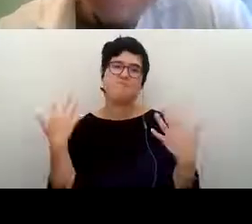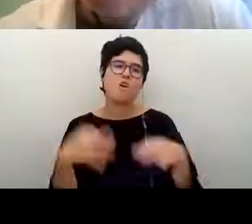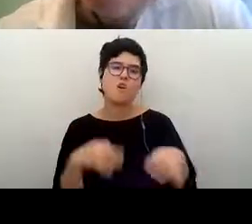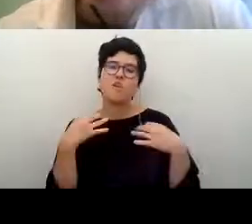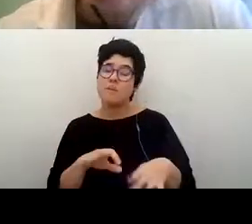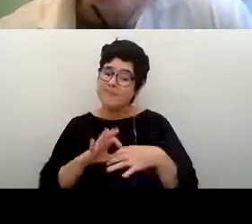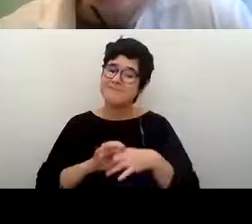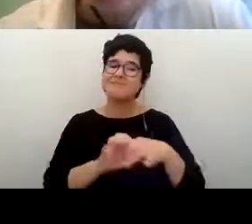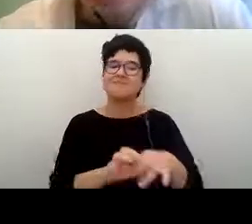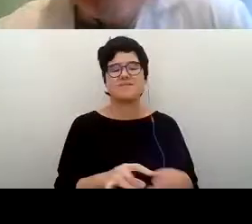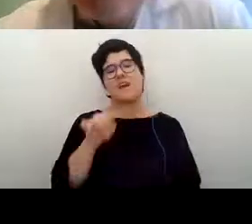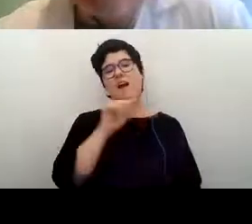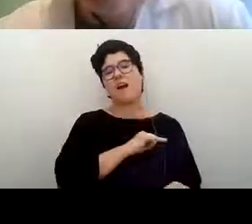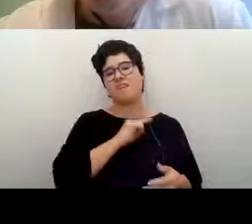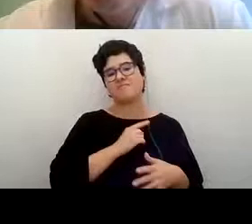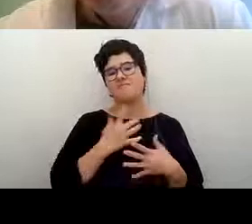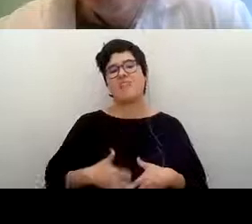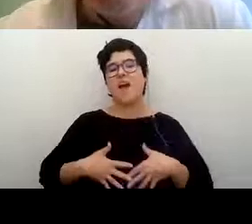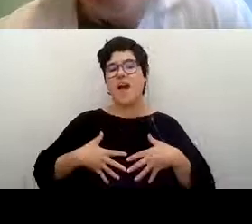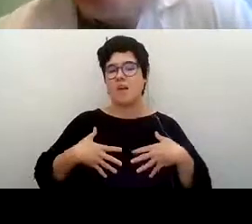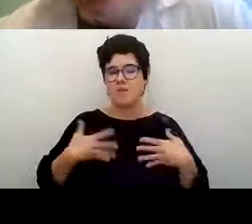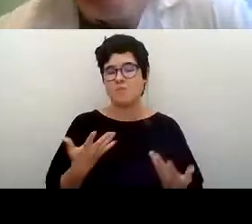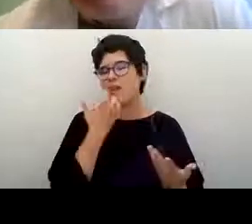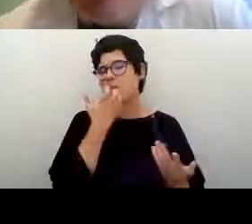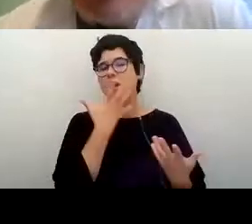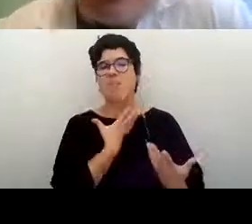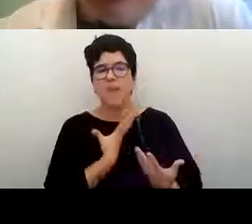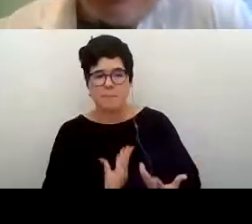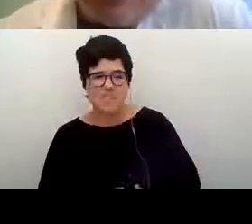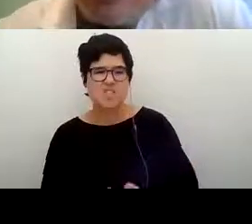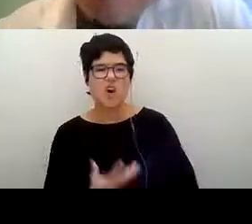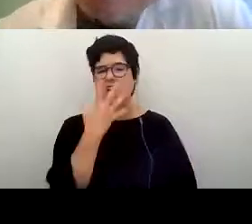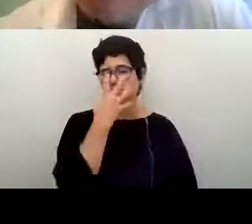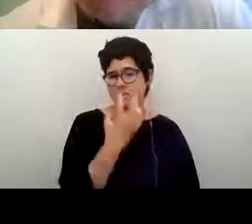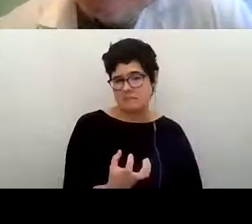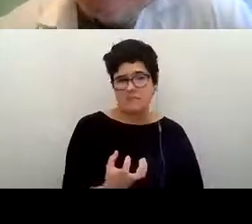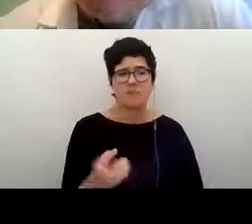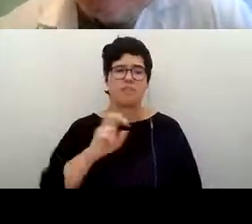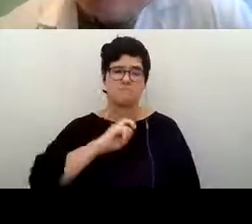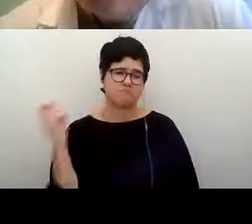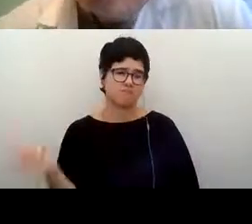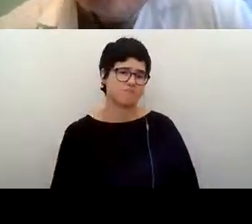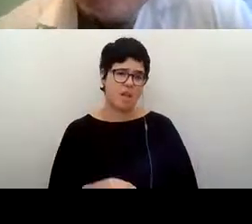anímico, a la distimia, a la depresión, a la tristeza en general.